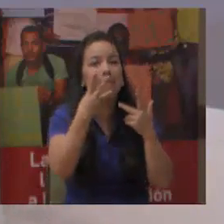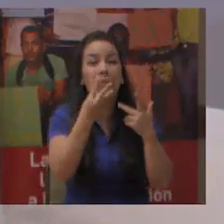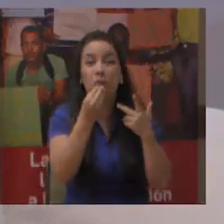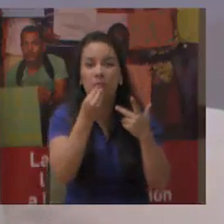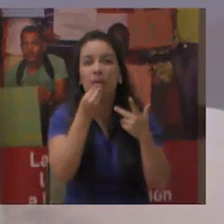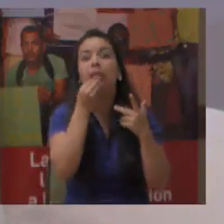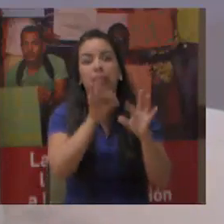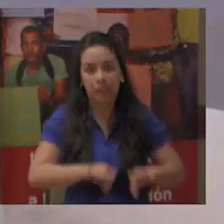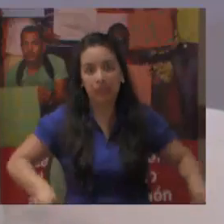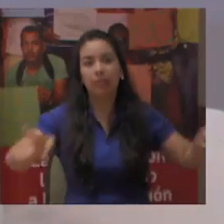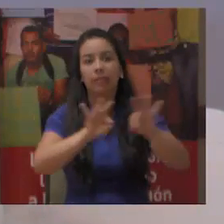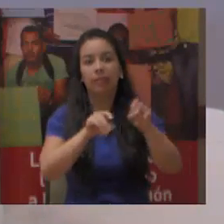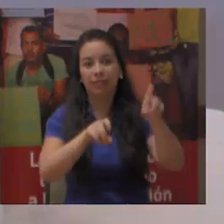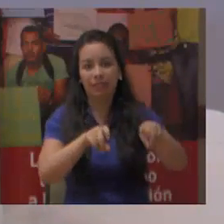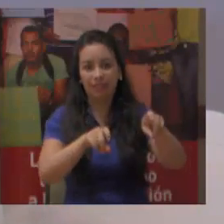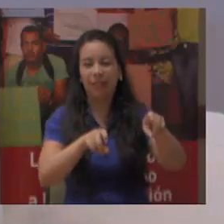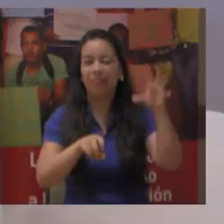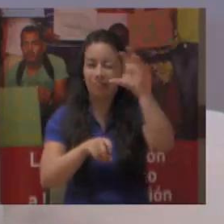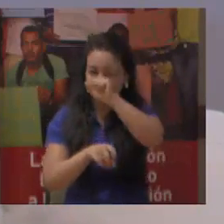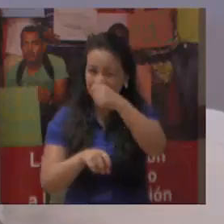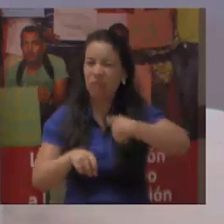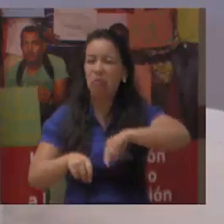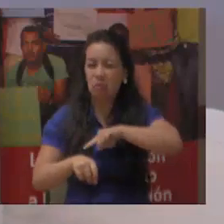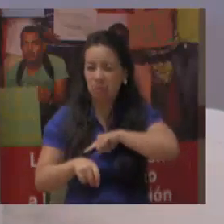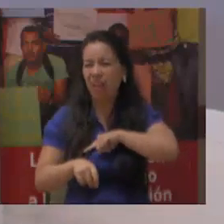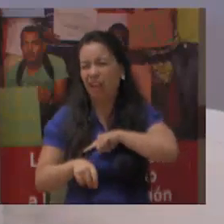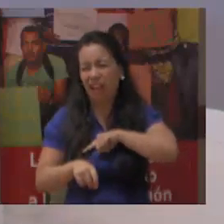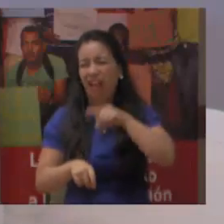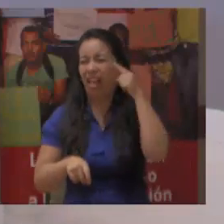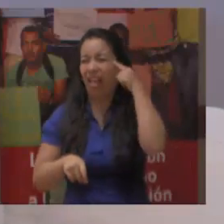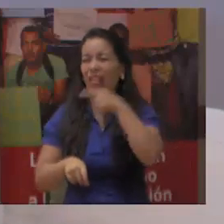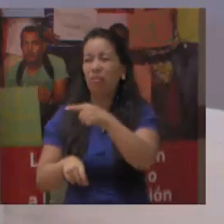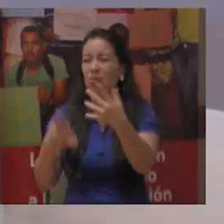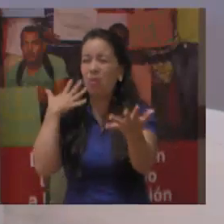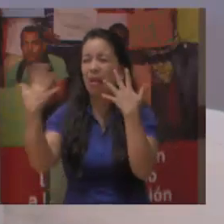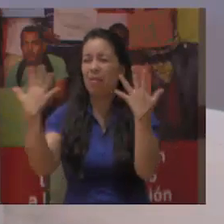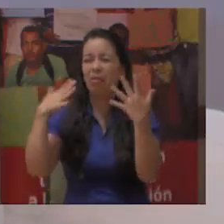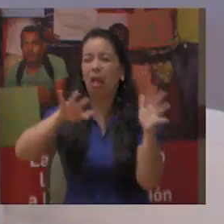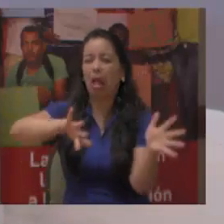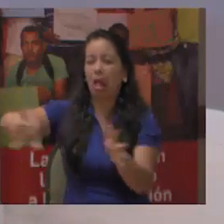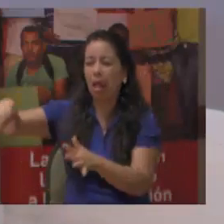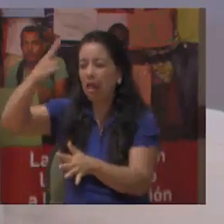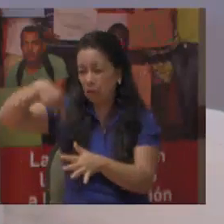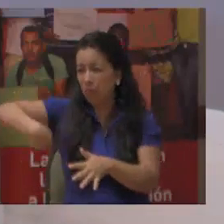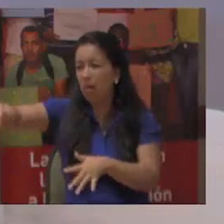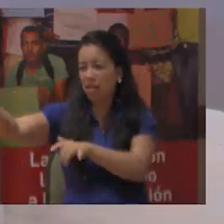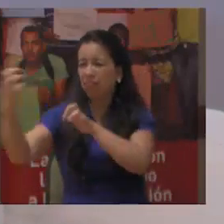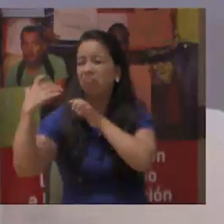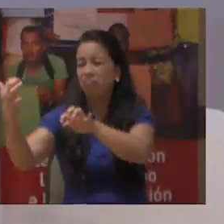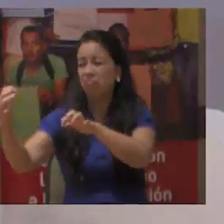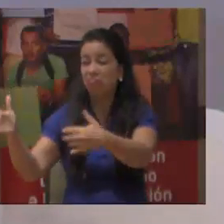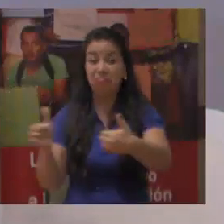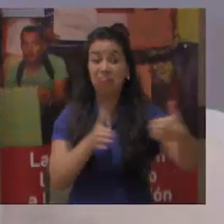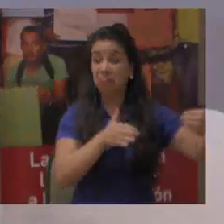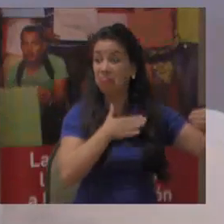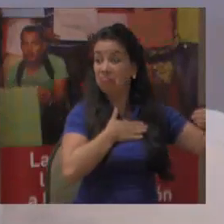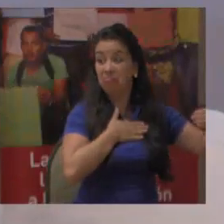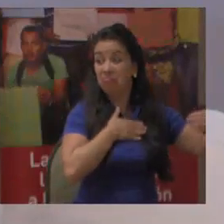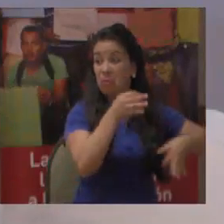hombres que nosotros, quienes vivimos en las ciudades, hemos permitido que entreguen sus hijos a la guerra. Quienes hemos sido